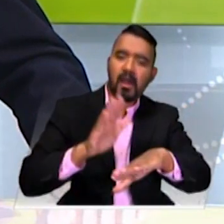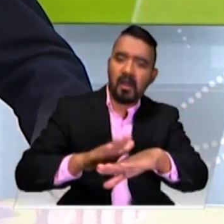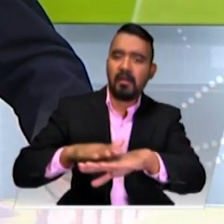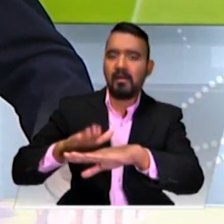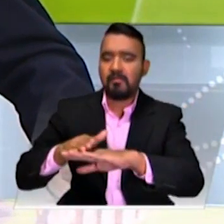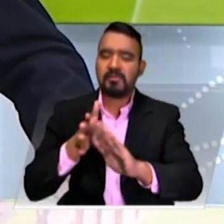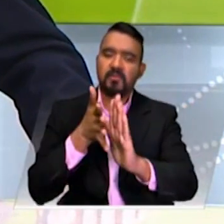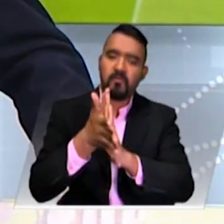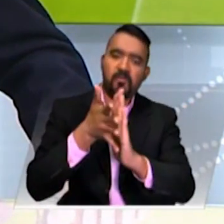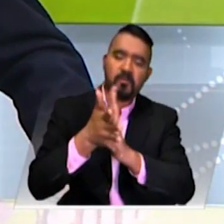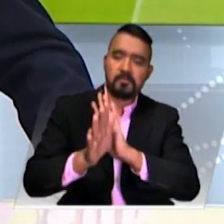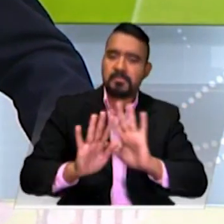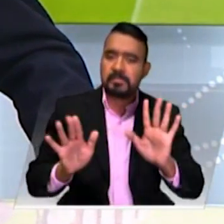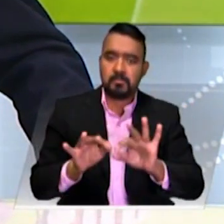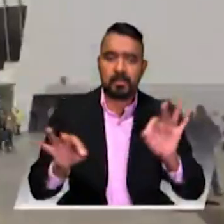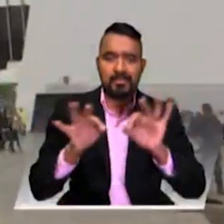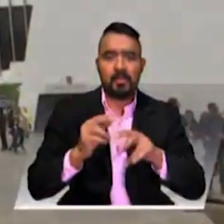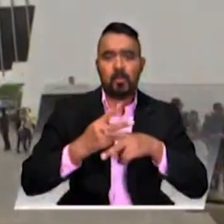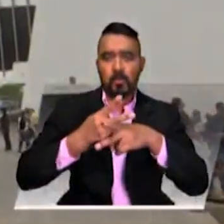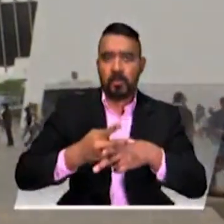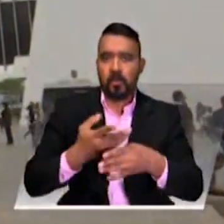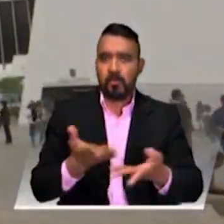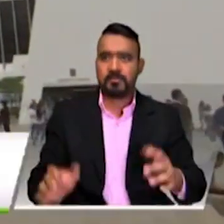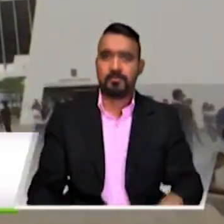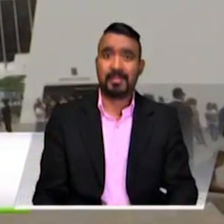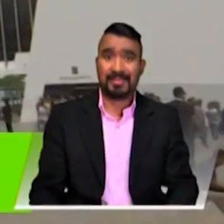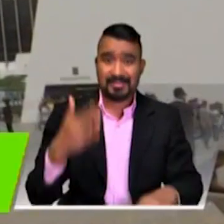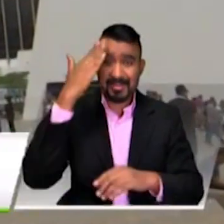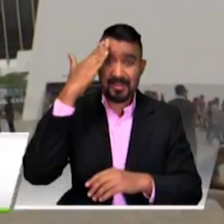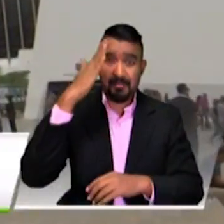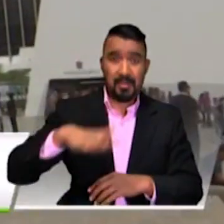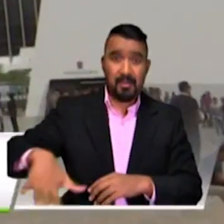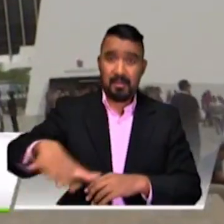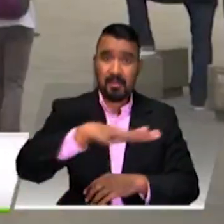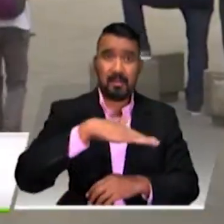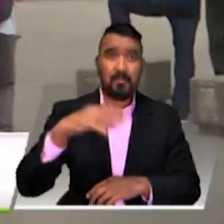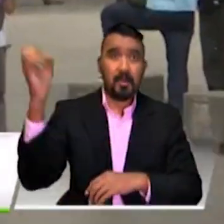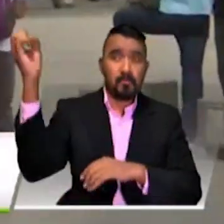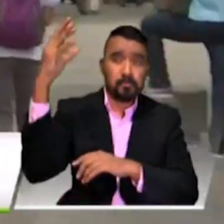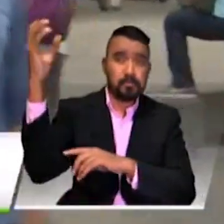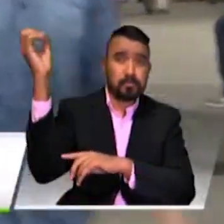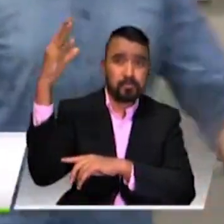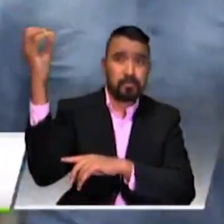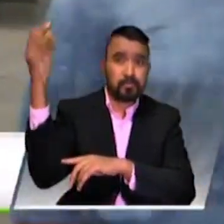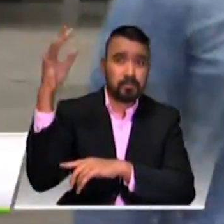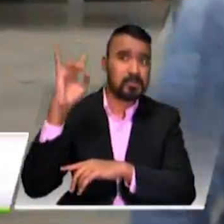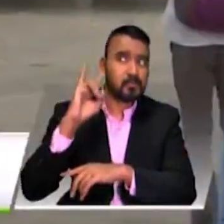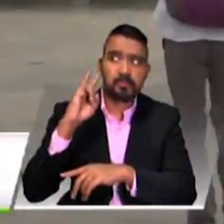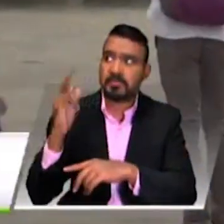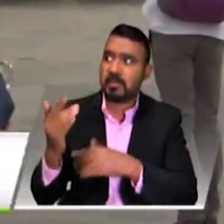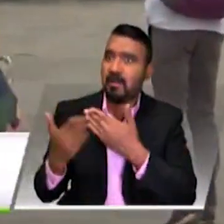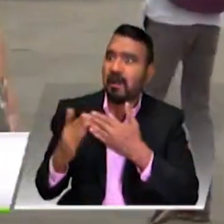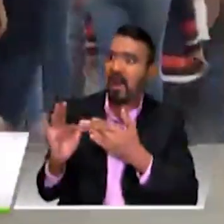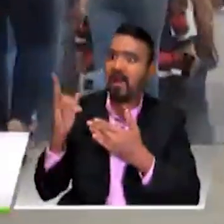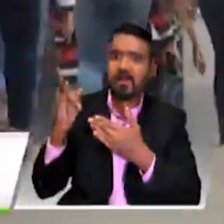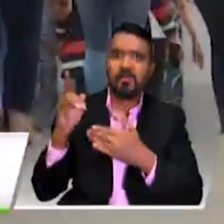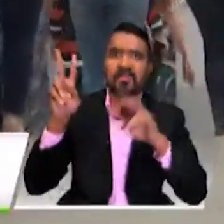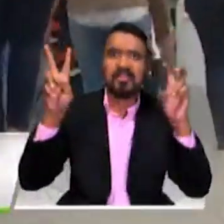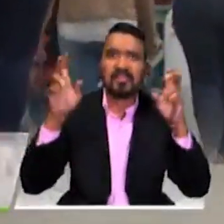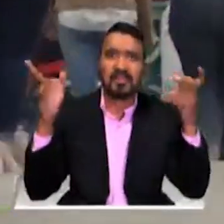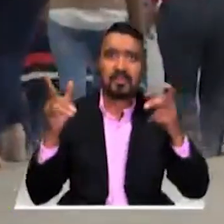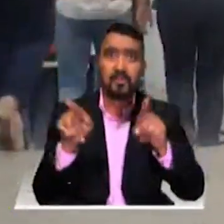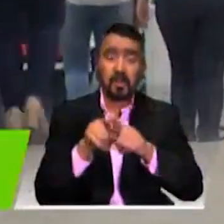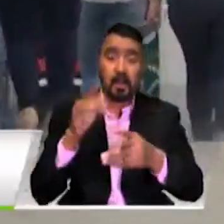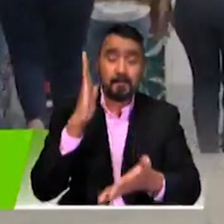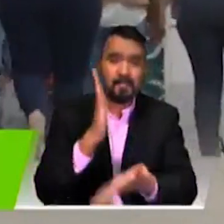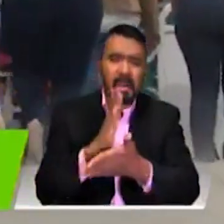y autocuidado. Las alarmas no sonarán en esta oportunidad, pero la capacidad de reacción ante una amenaza